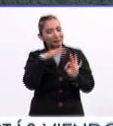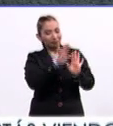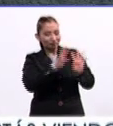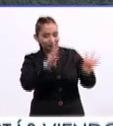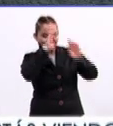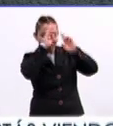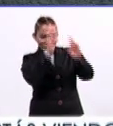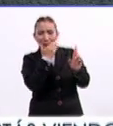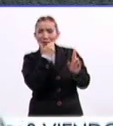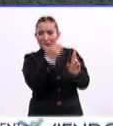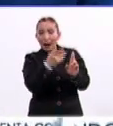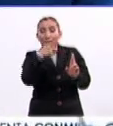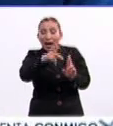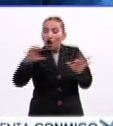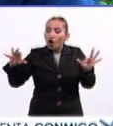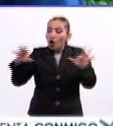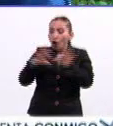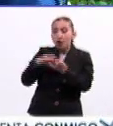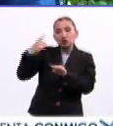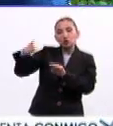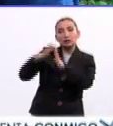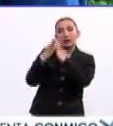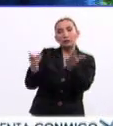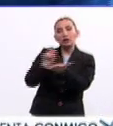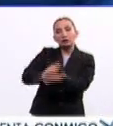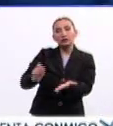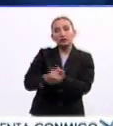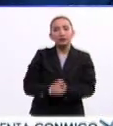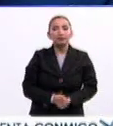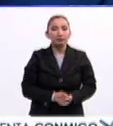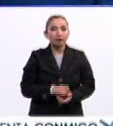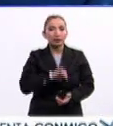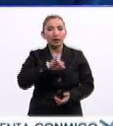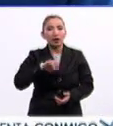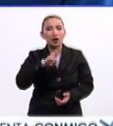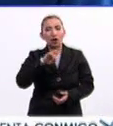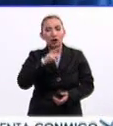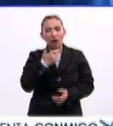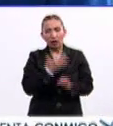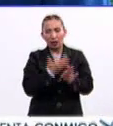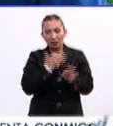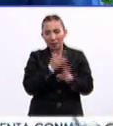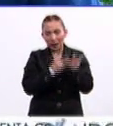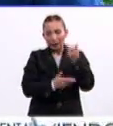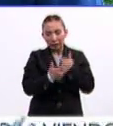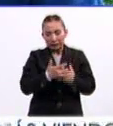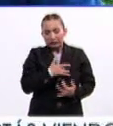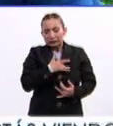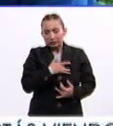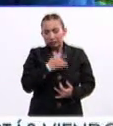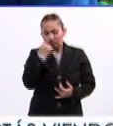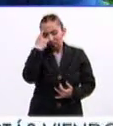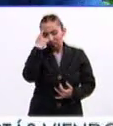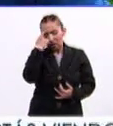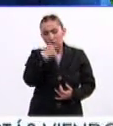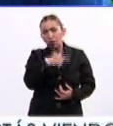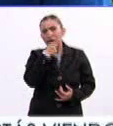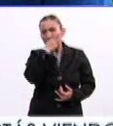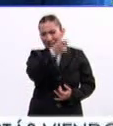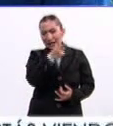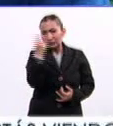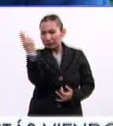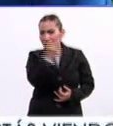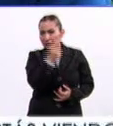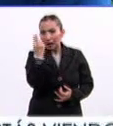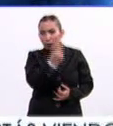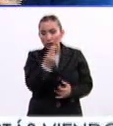tiene que ir acompañado de todo lo demás. Jorge, me saltó algo ahorita en la conversación, y es que hablas de la necesidad de editarla. No está